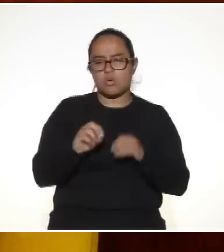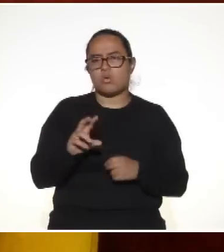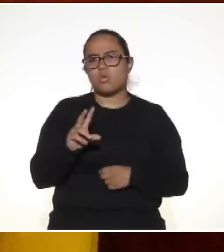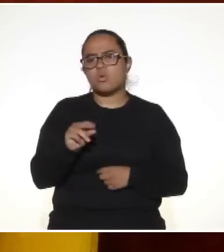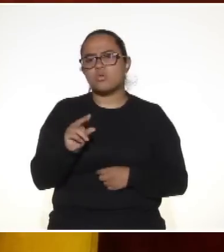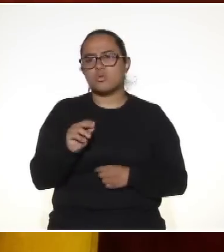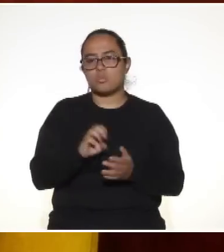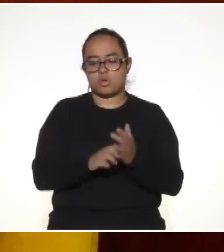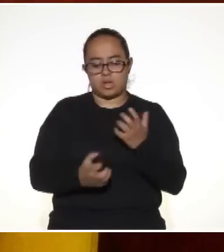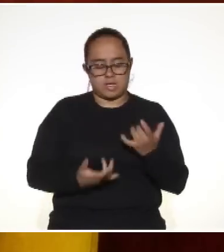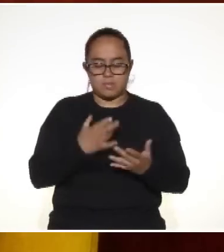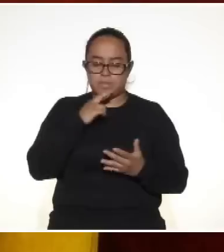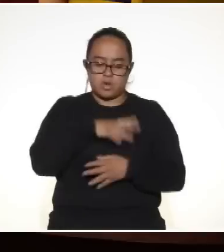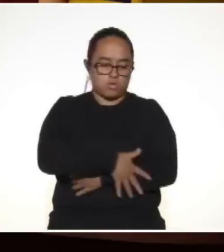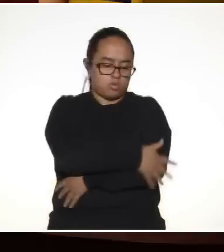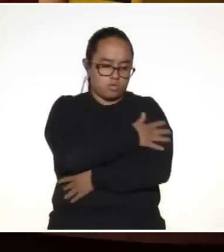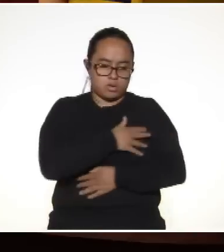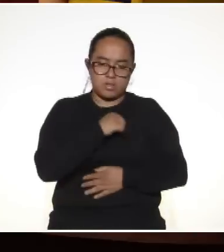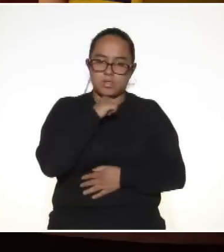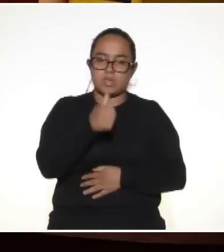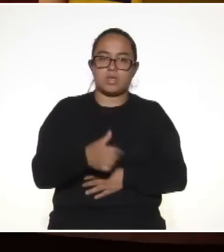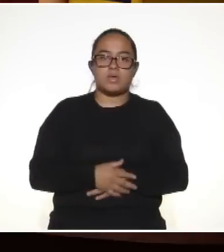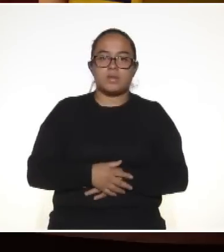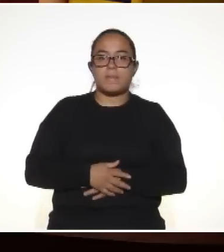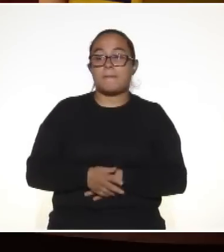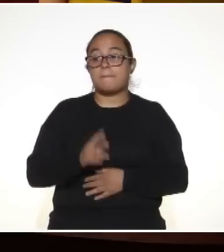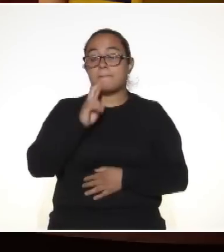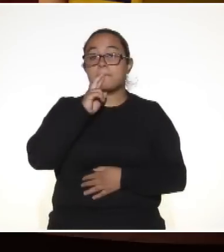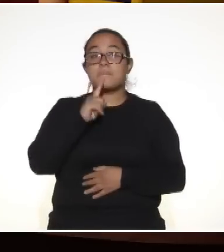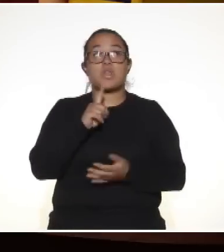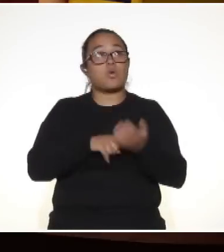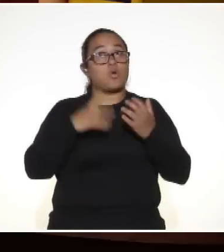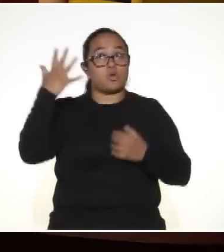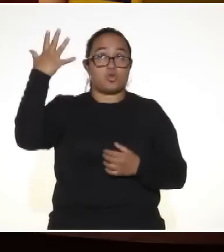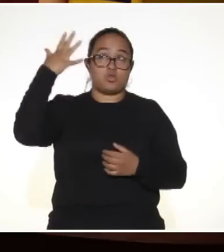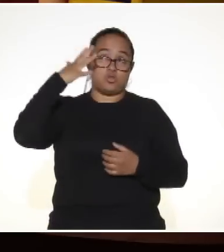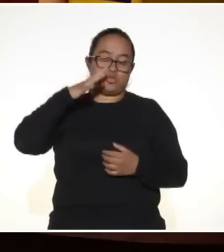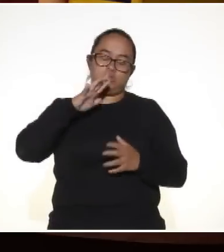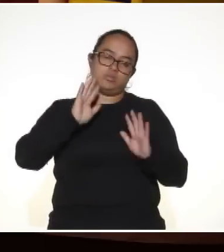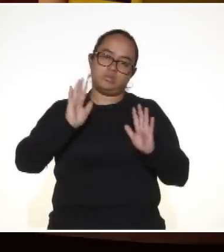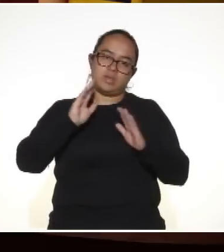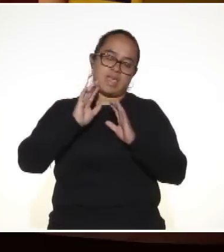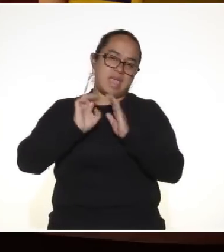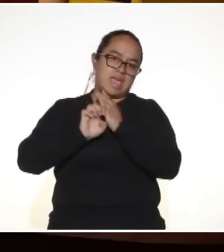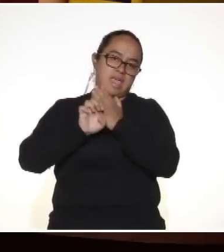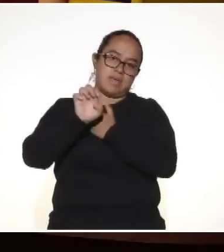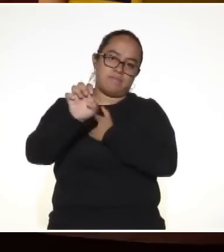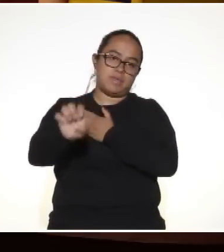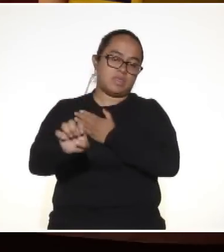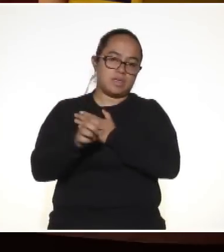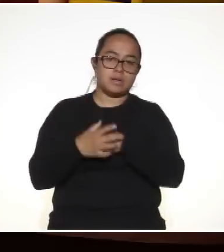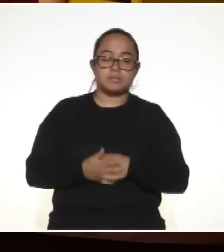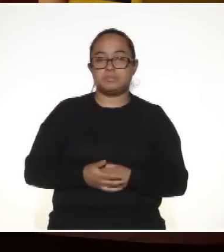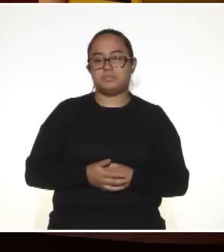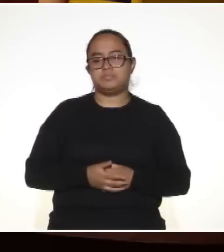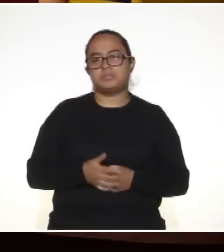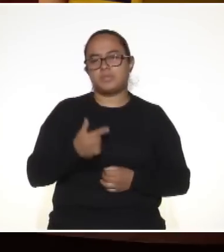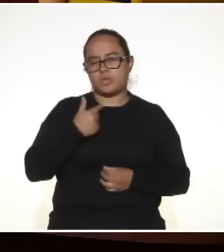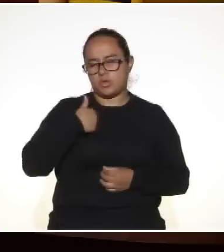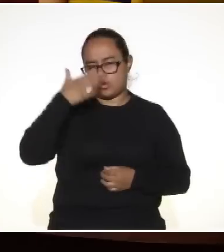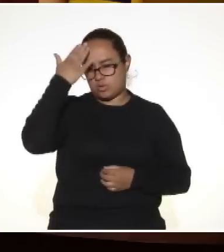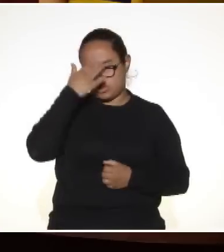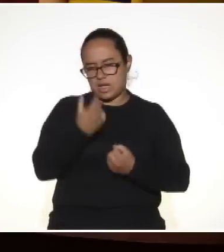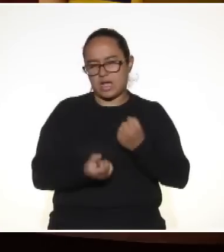mencionaban en las quemaduras, no ponerles nada? Mejor que no se queme. Sí, mejor que no se queme. Lo ideal es prevenir. ¿Sí? Ajá. Seguramente ubico más o menos